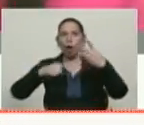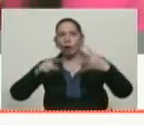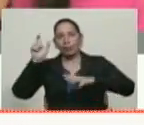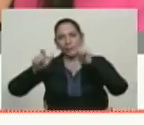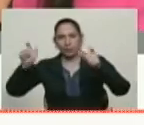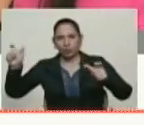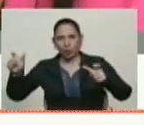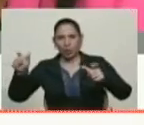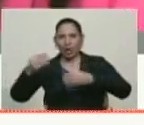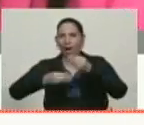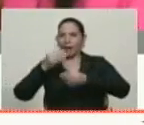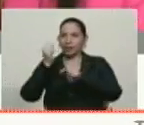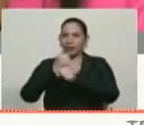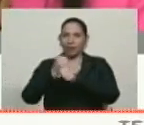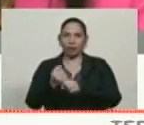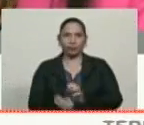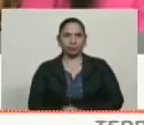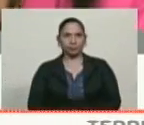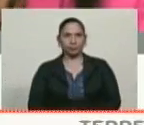Gracias.